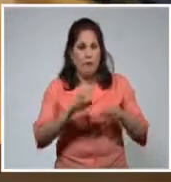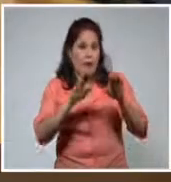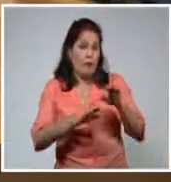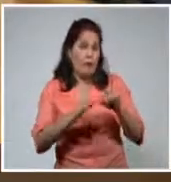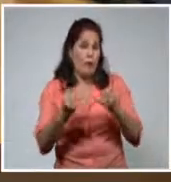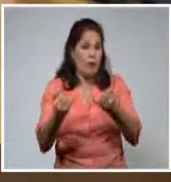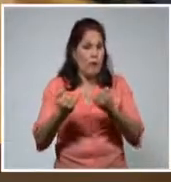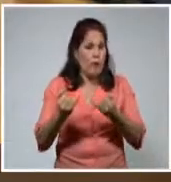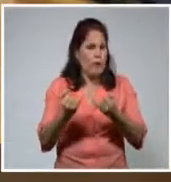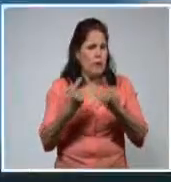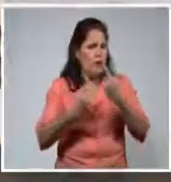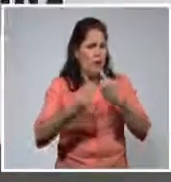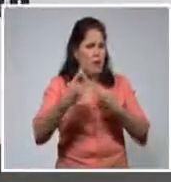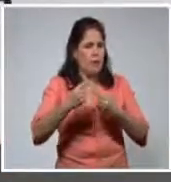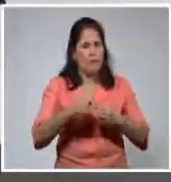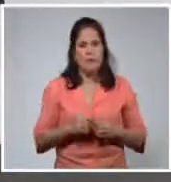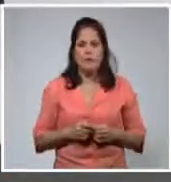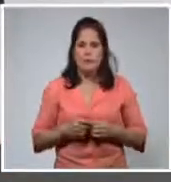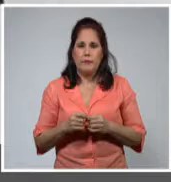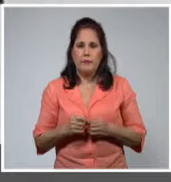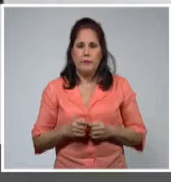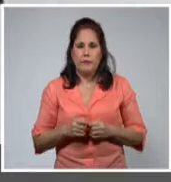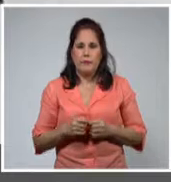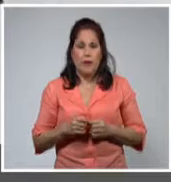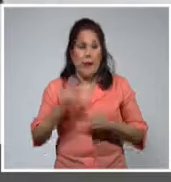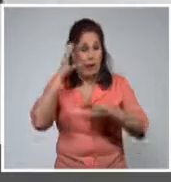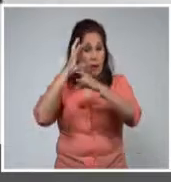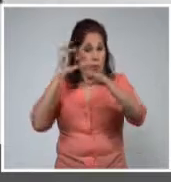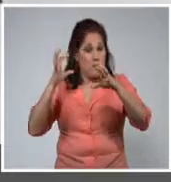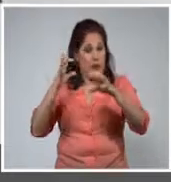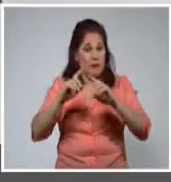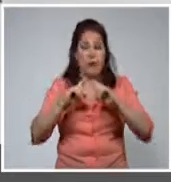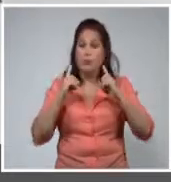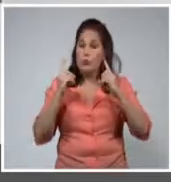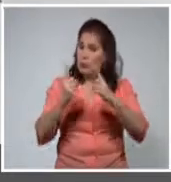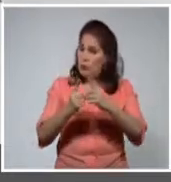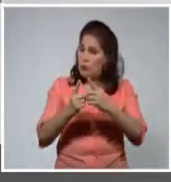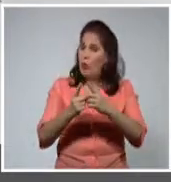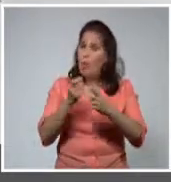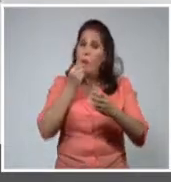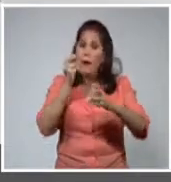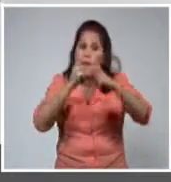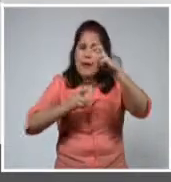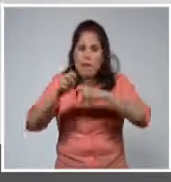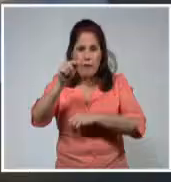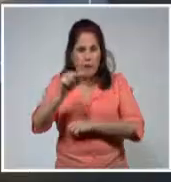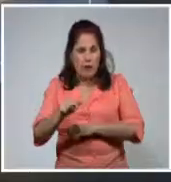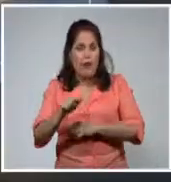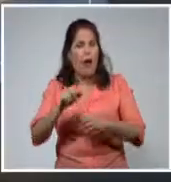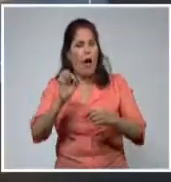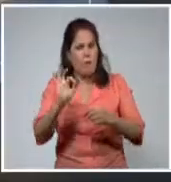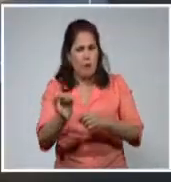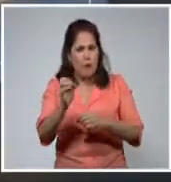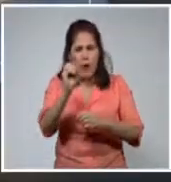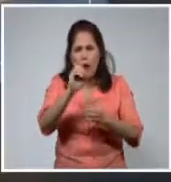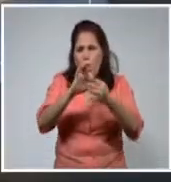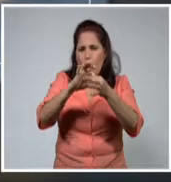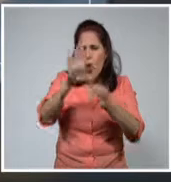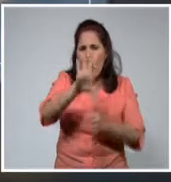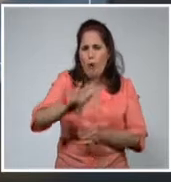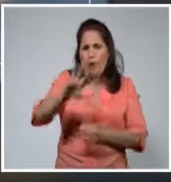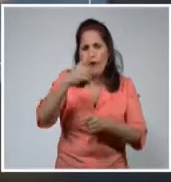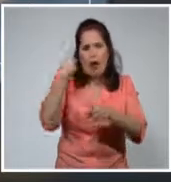información amerindia. A las ciencias que por lo general asociamos a investigaciones de este tipo se integraron otras